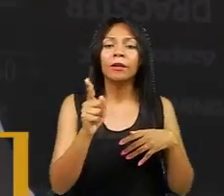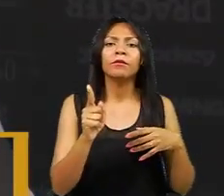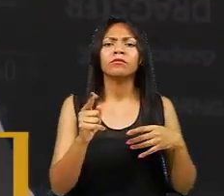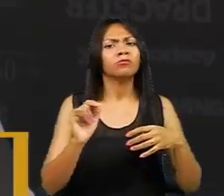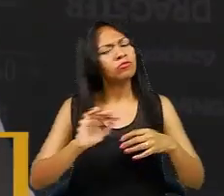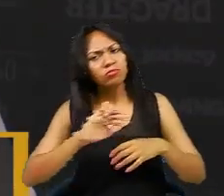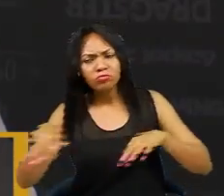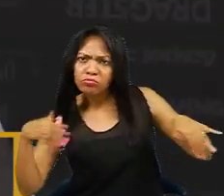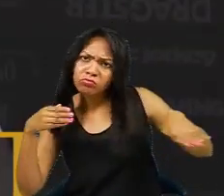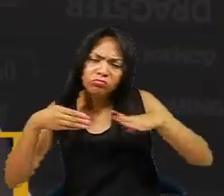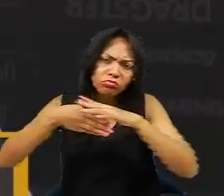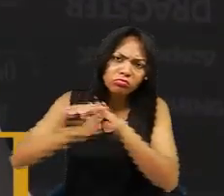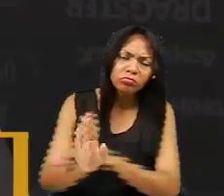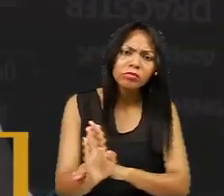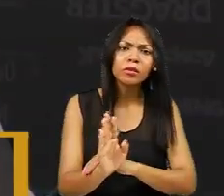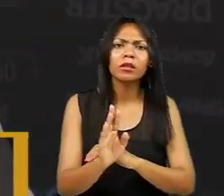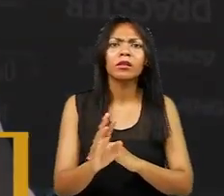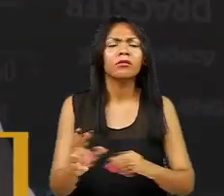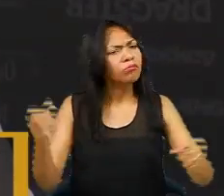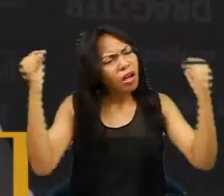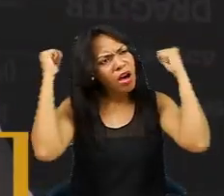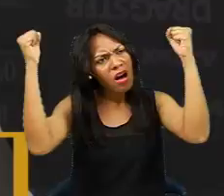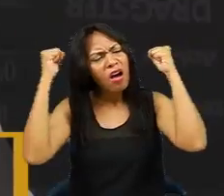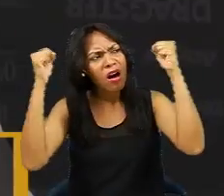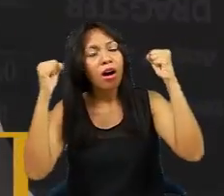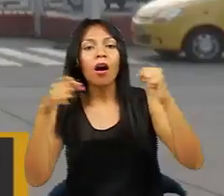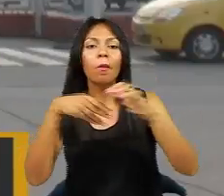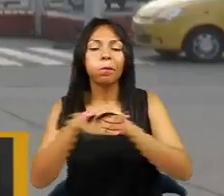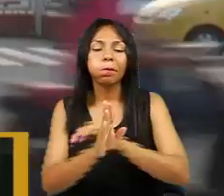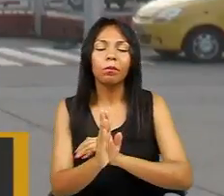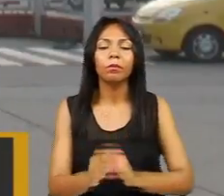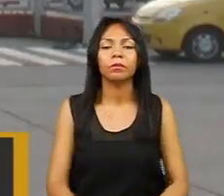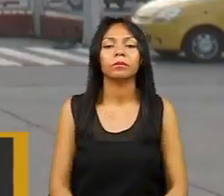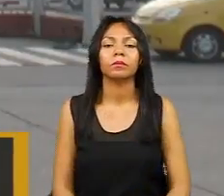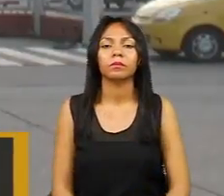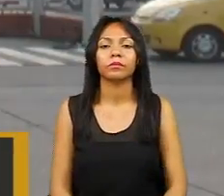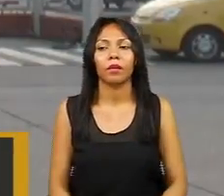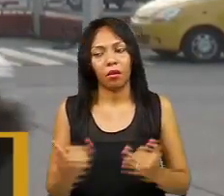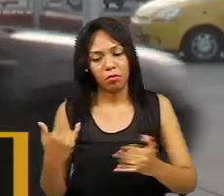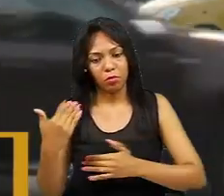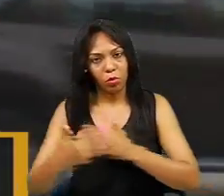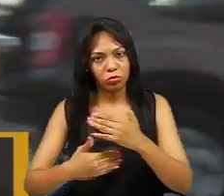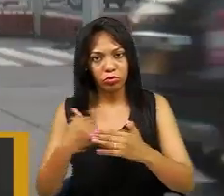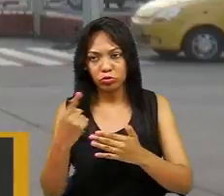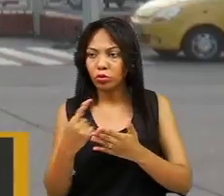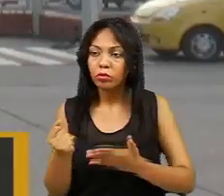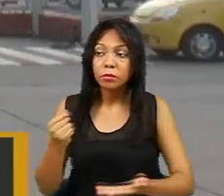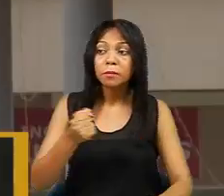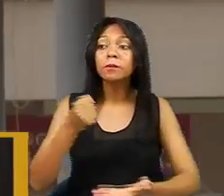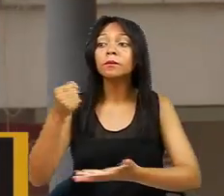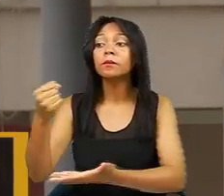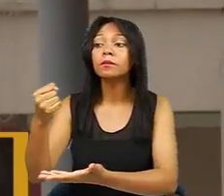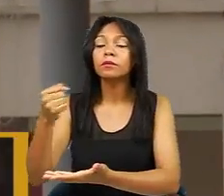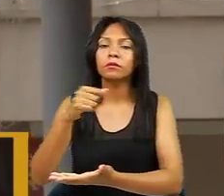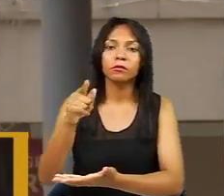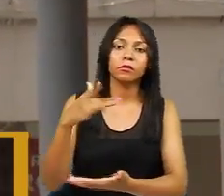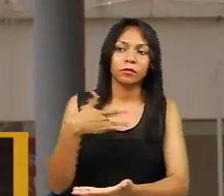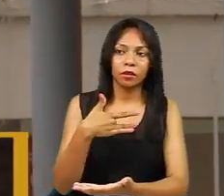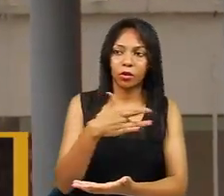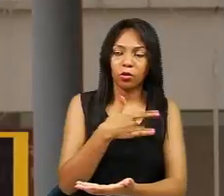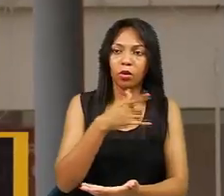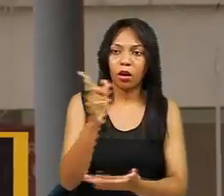las instalaciones y hacer un acto de protesta al interior de las mismas. Por lo pronto, el proceso licitatorio para la entrega de servicios de salud a empresas prestadoras